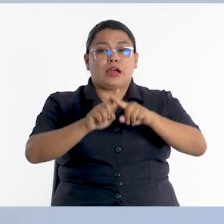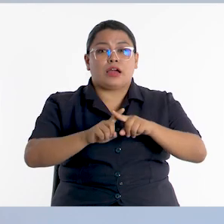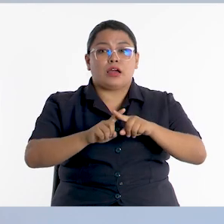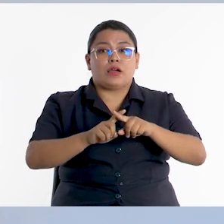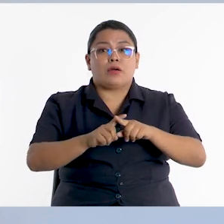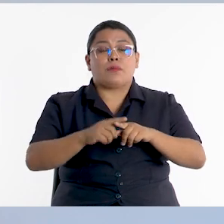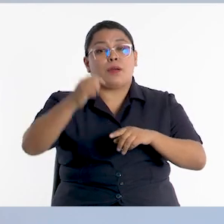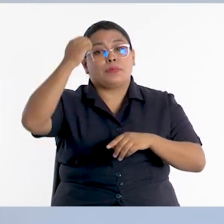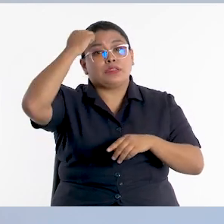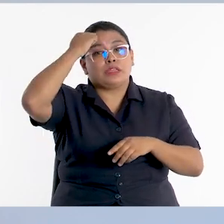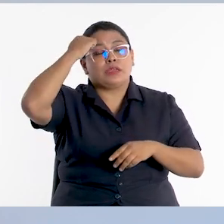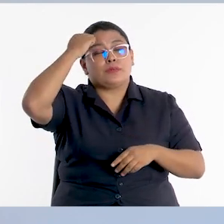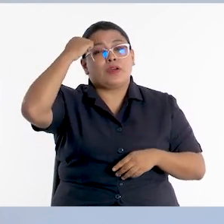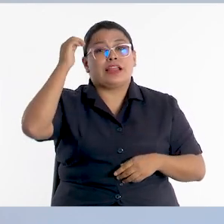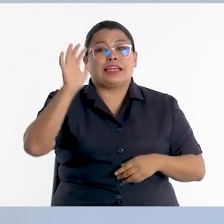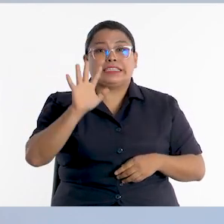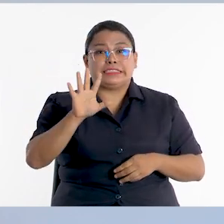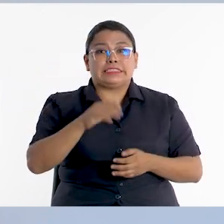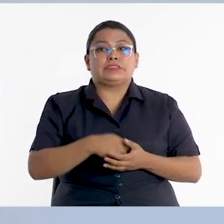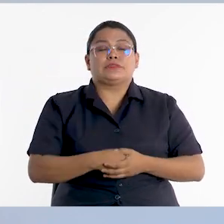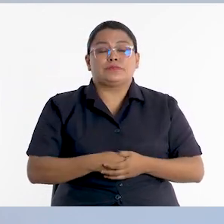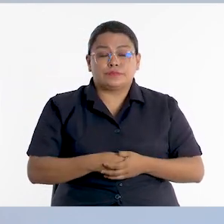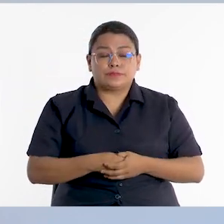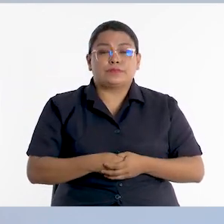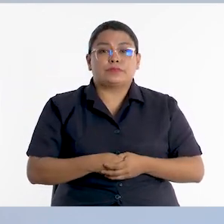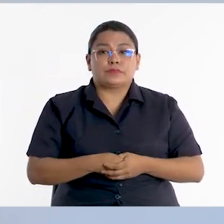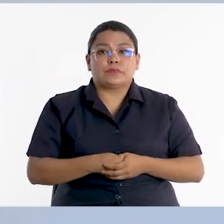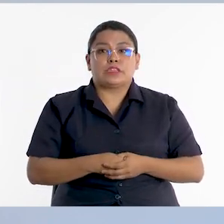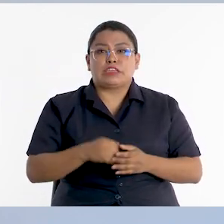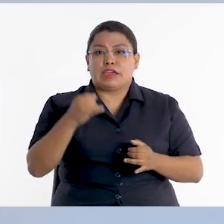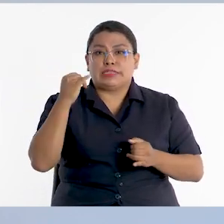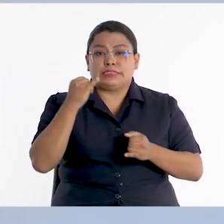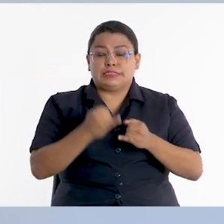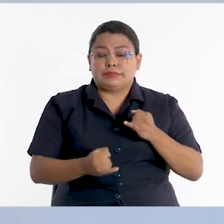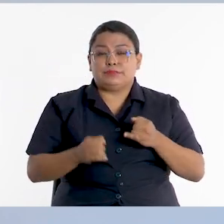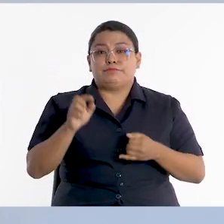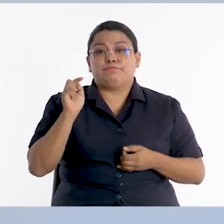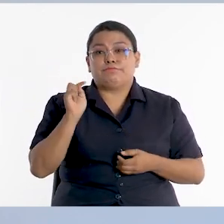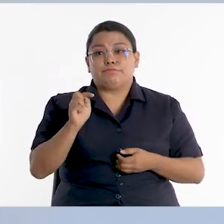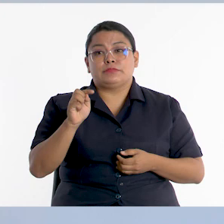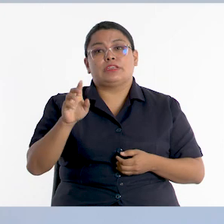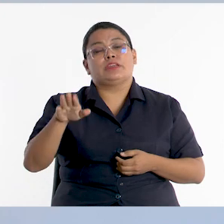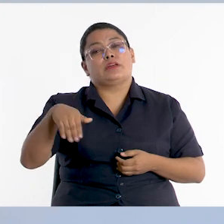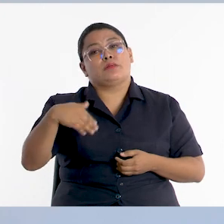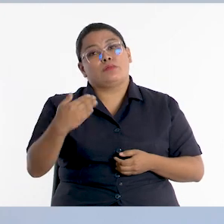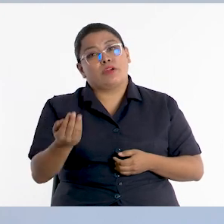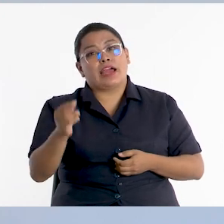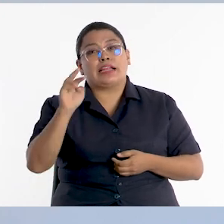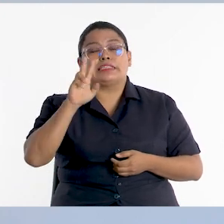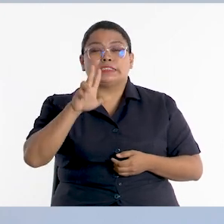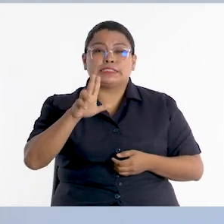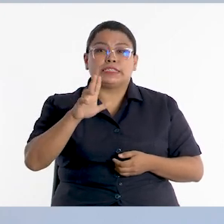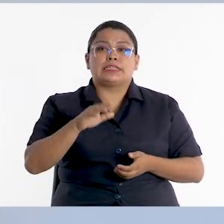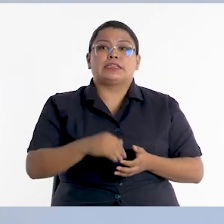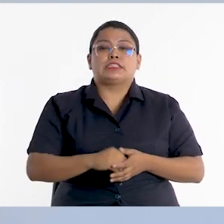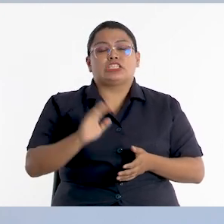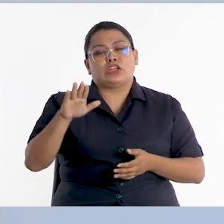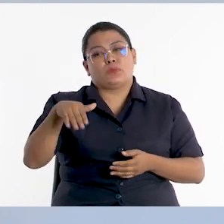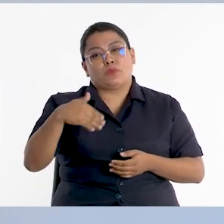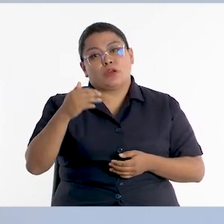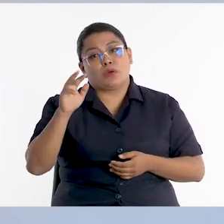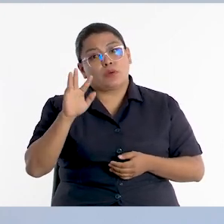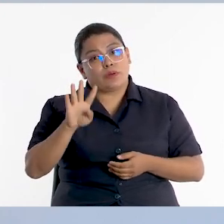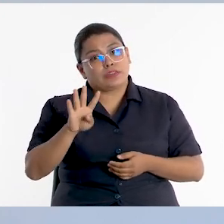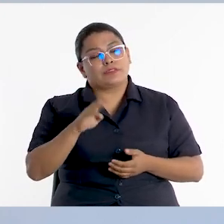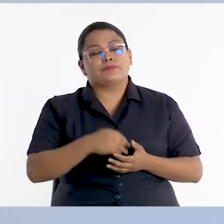pasamos directamente a la tabla del 5. Y hasta terminar con esta tabla, pasamos a la tabla del 3 y la